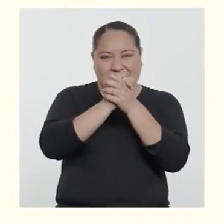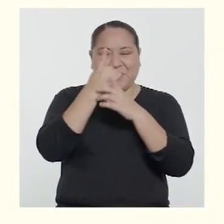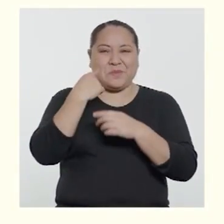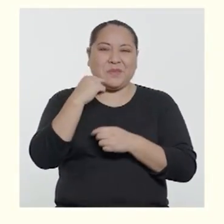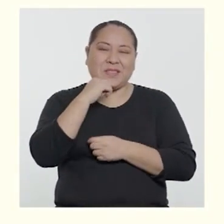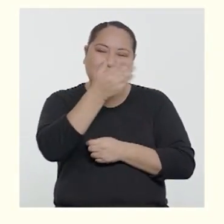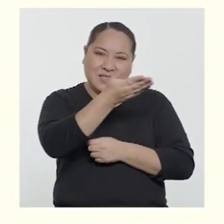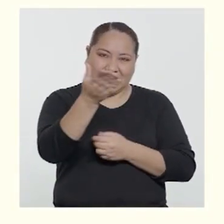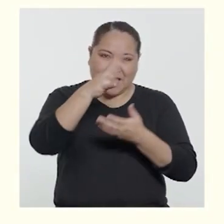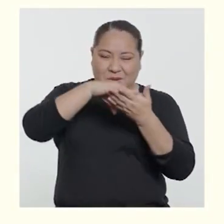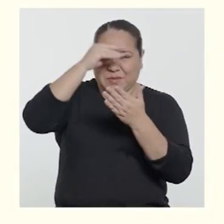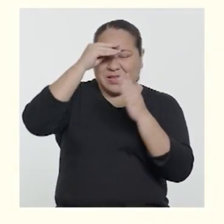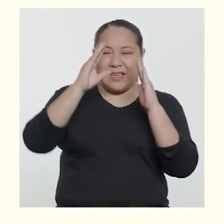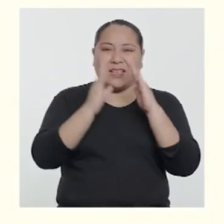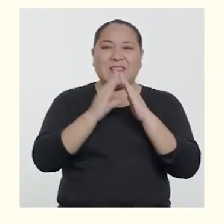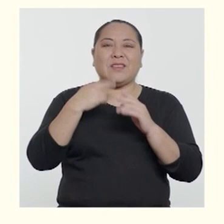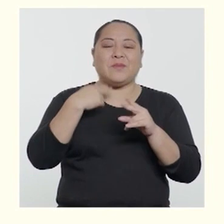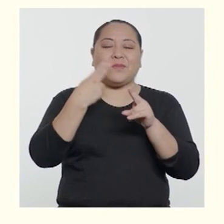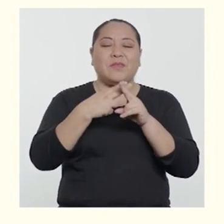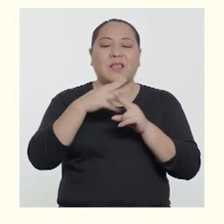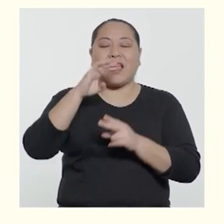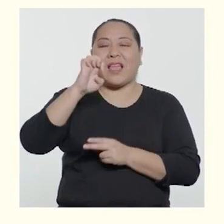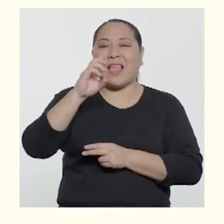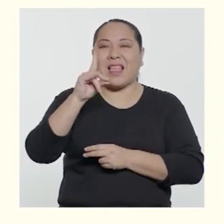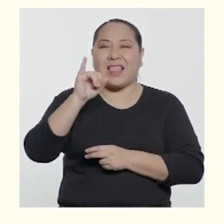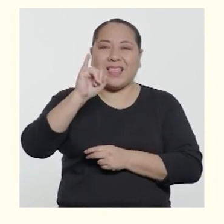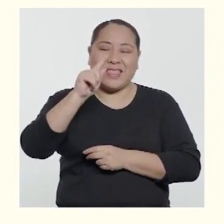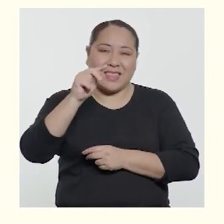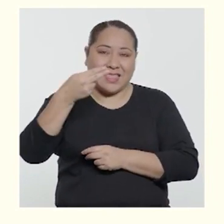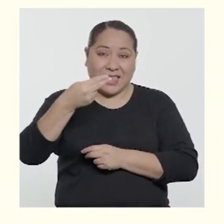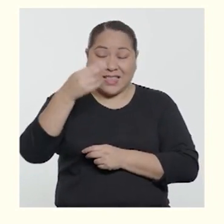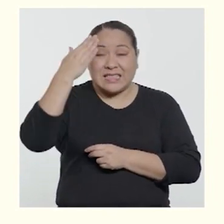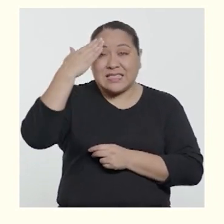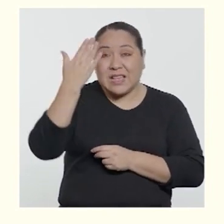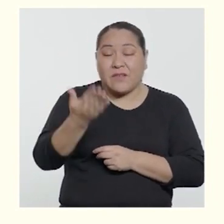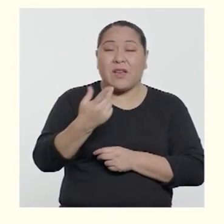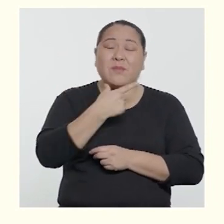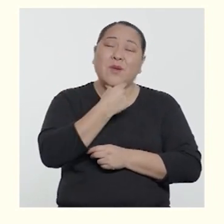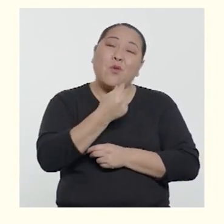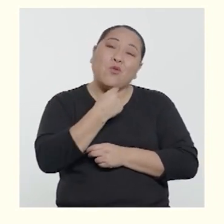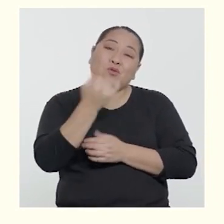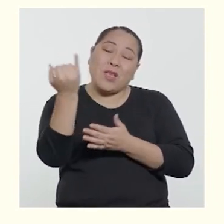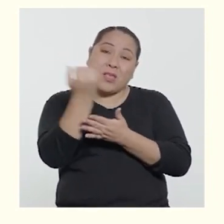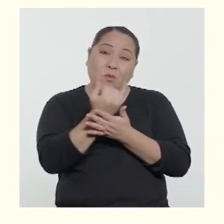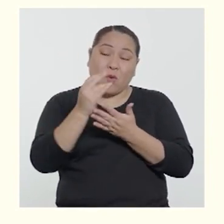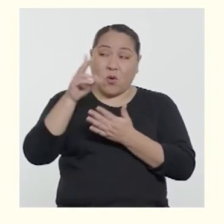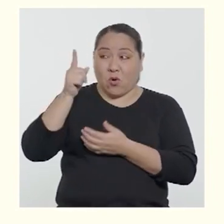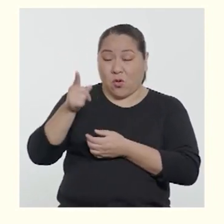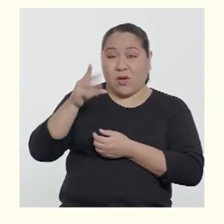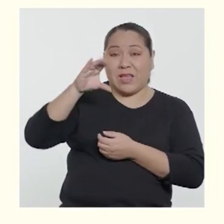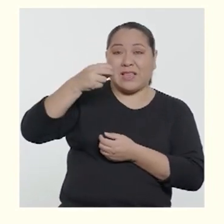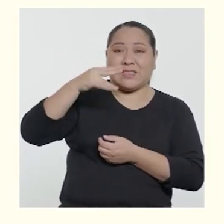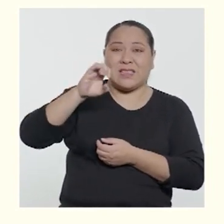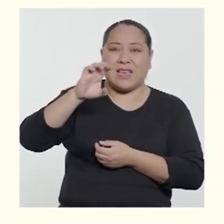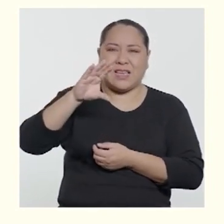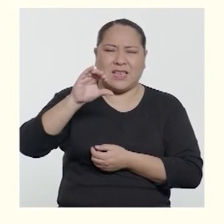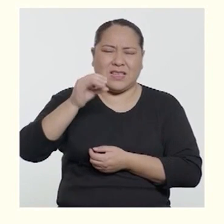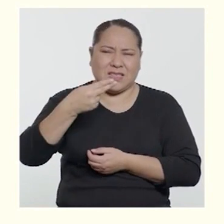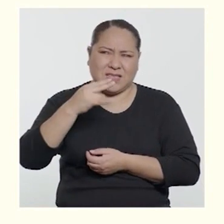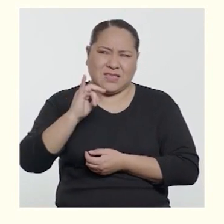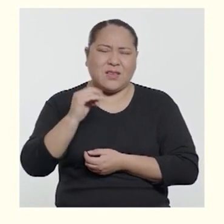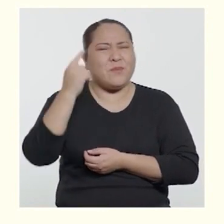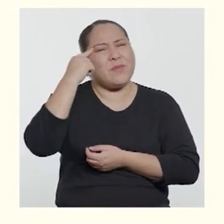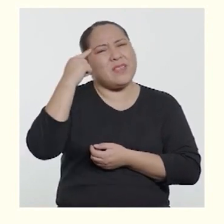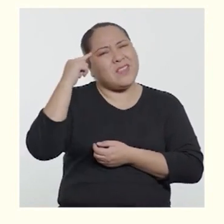Hola, amigas y amigos de Aprendo en Casa. Soy Edith. ¿Saben? A mí me encantó el dibujo de Chechi.